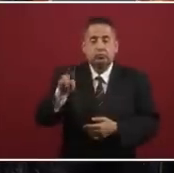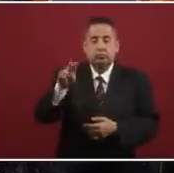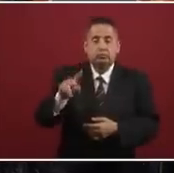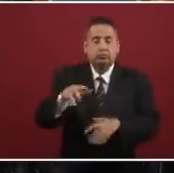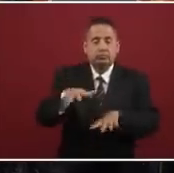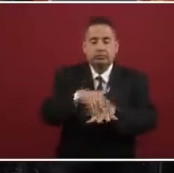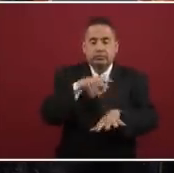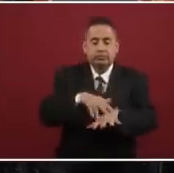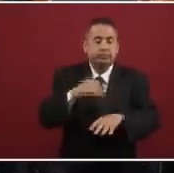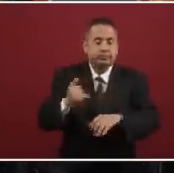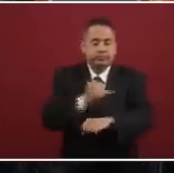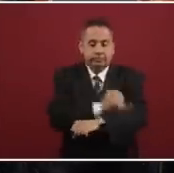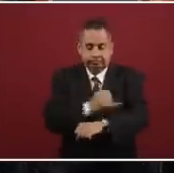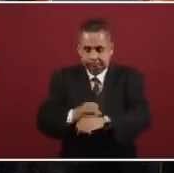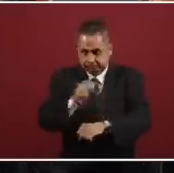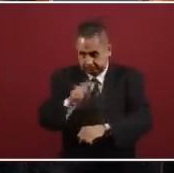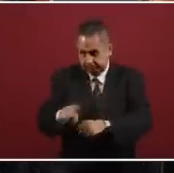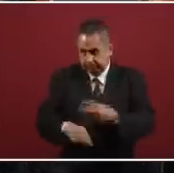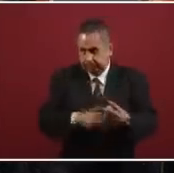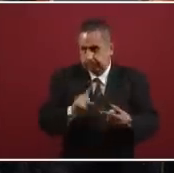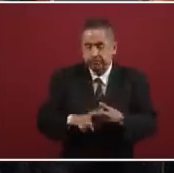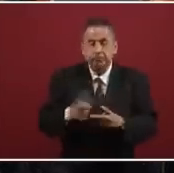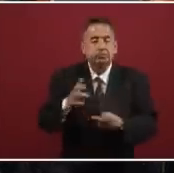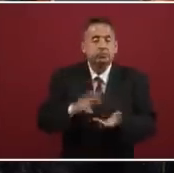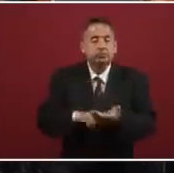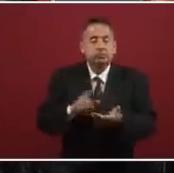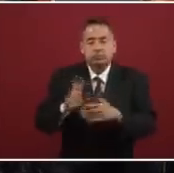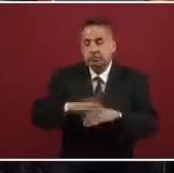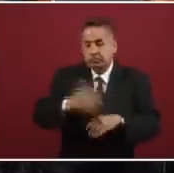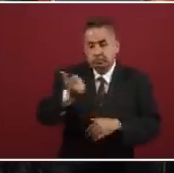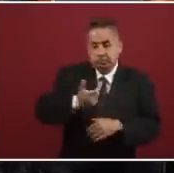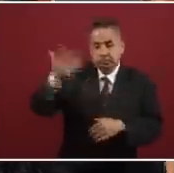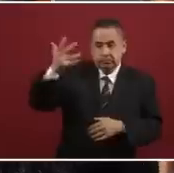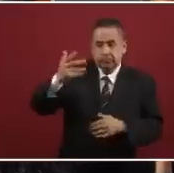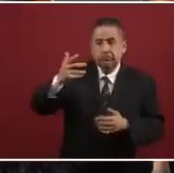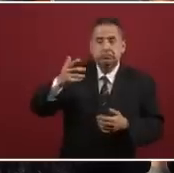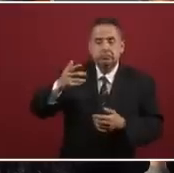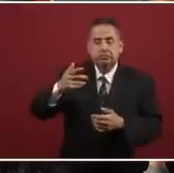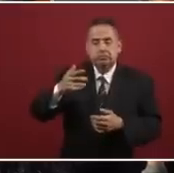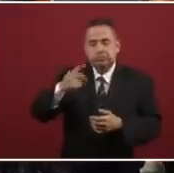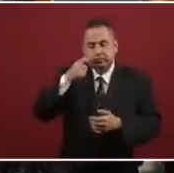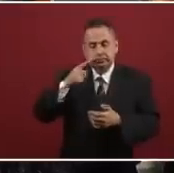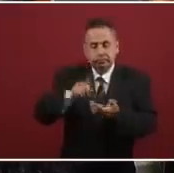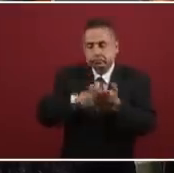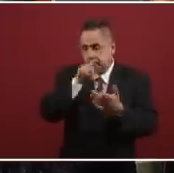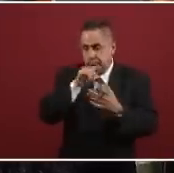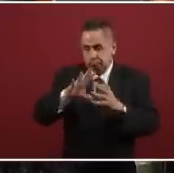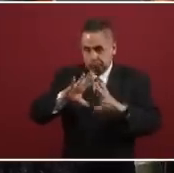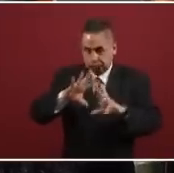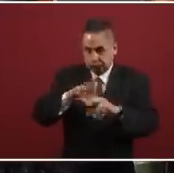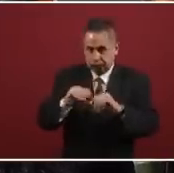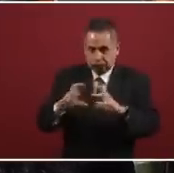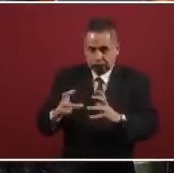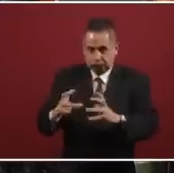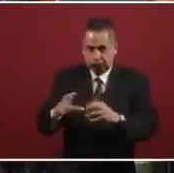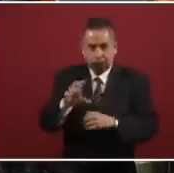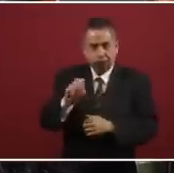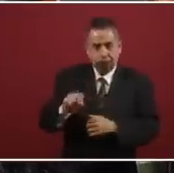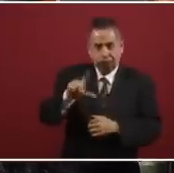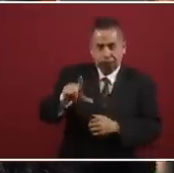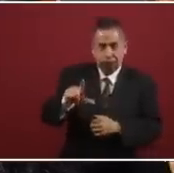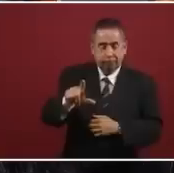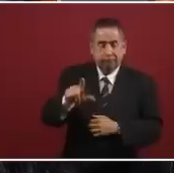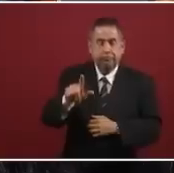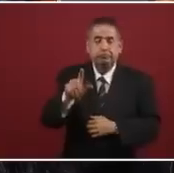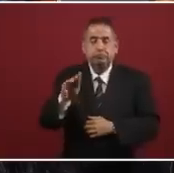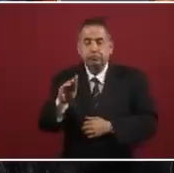e Iztapalapa. Y tenemos el precio más alto por pies, por pollo entero en